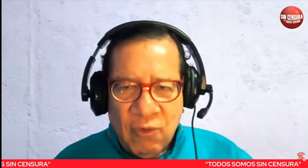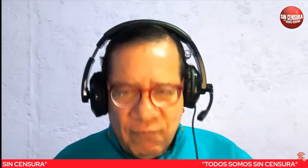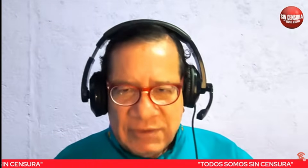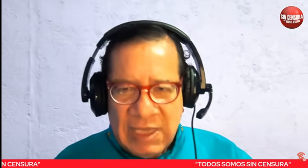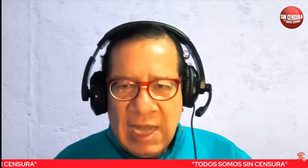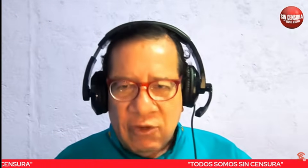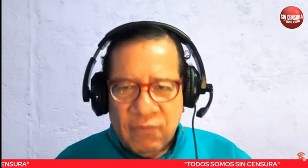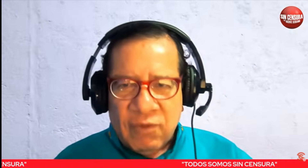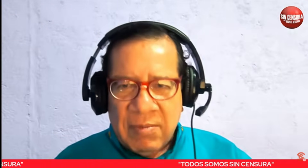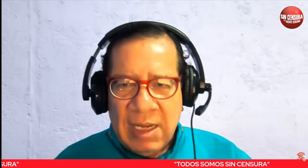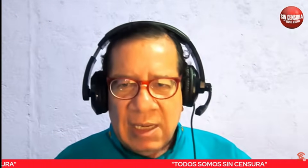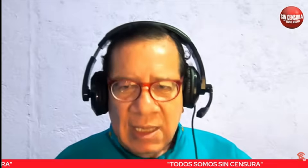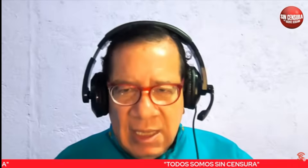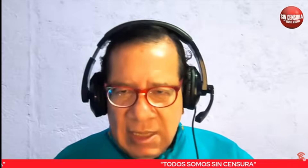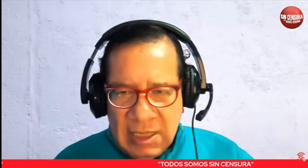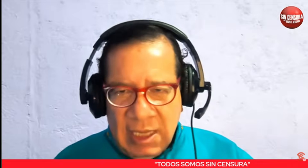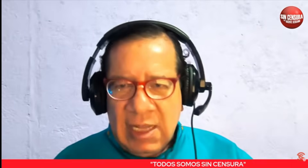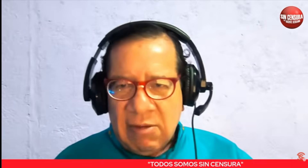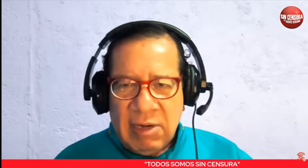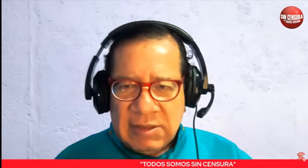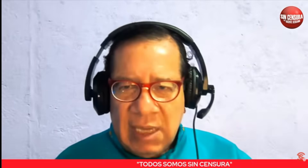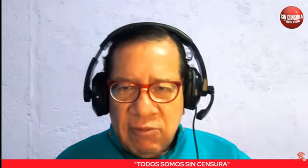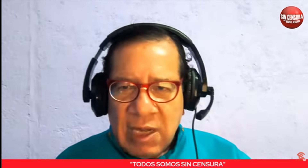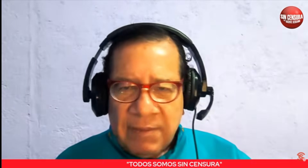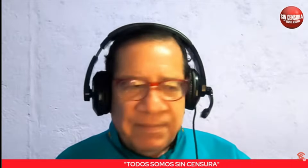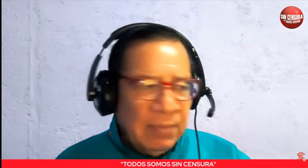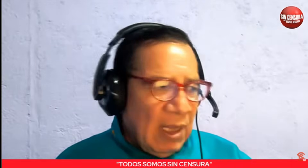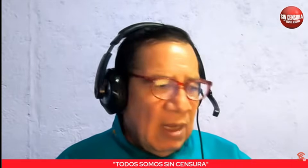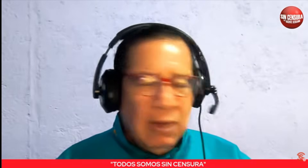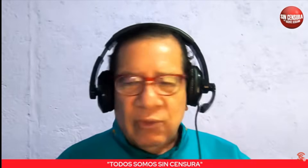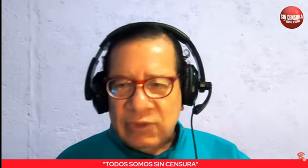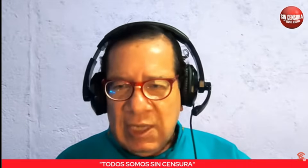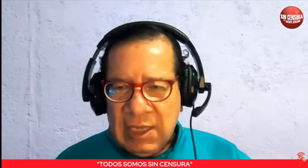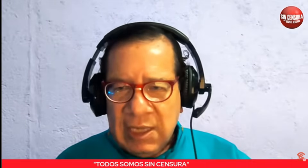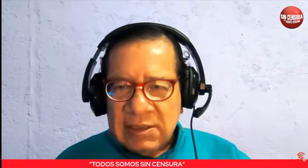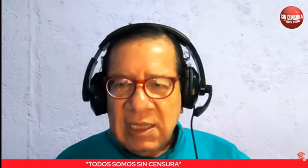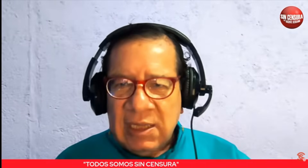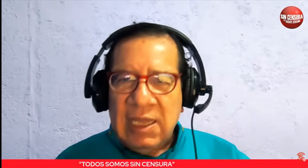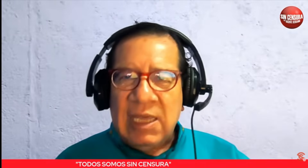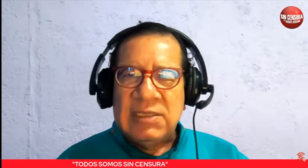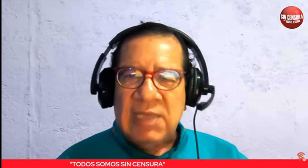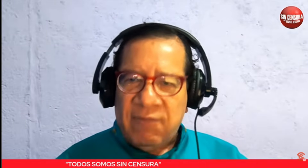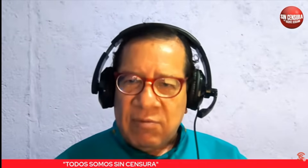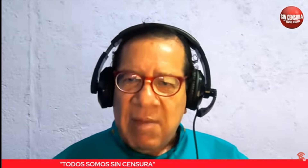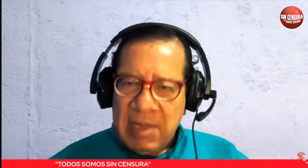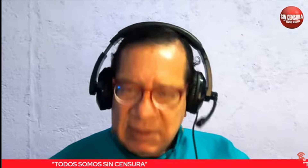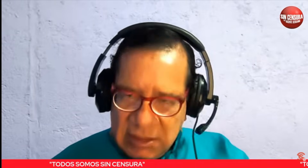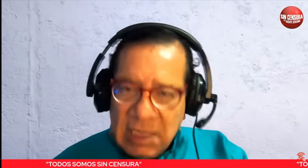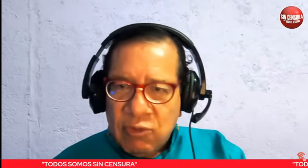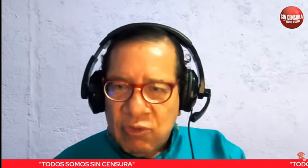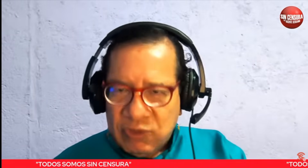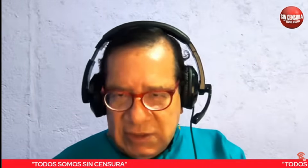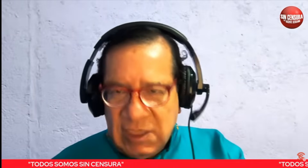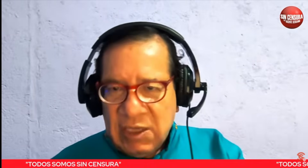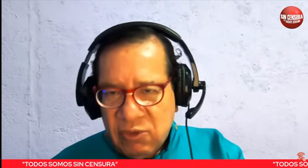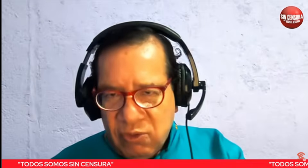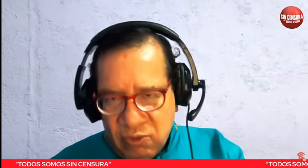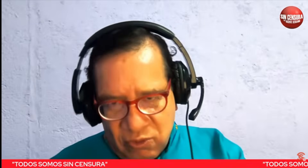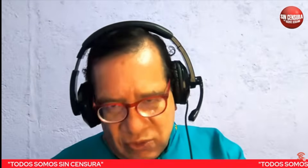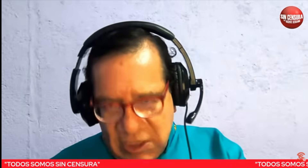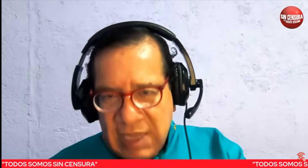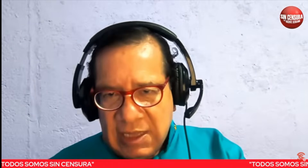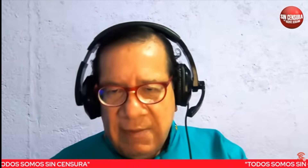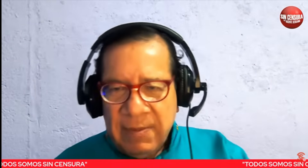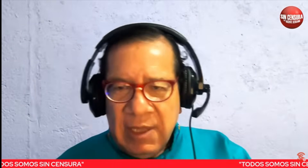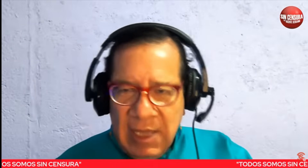no oficial, no formal, de Genaro García Luna. Los agentes de inteligencia formaban círculos de 5